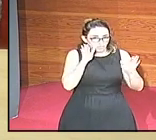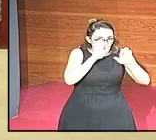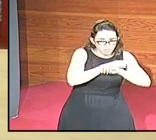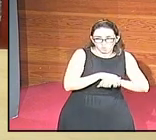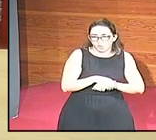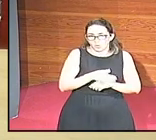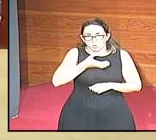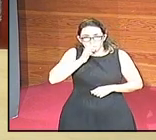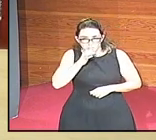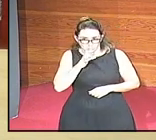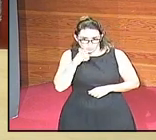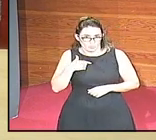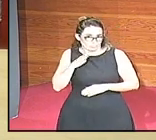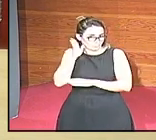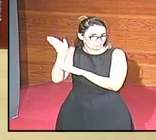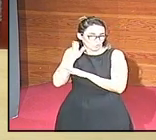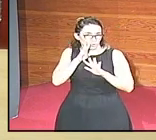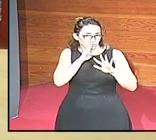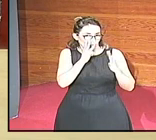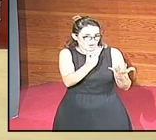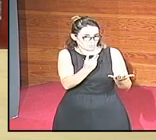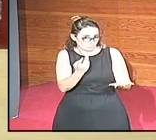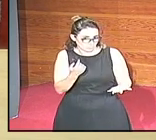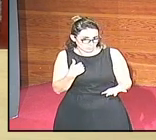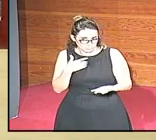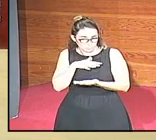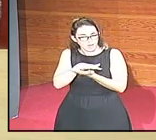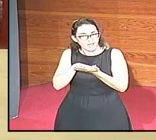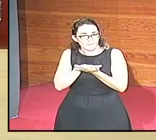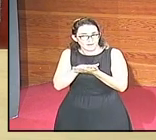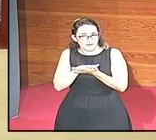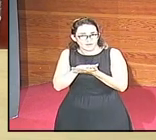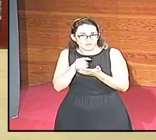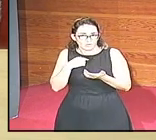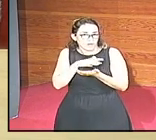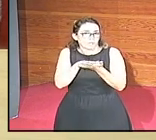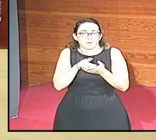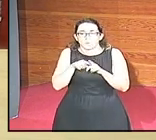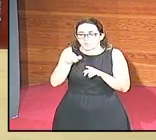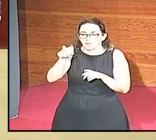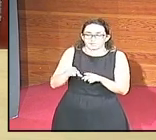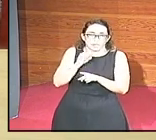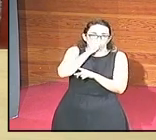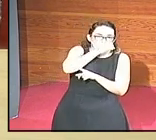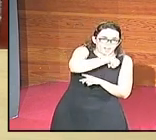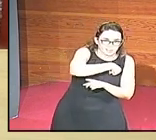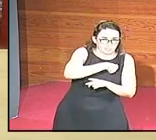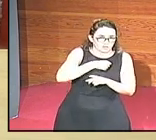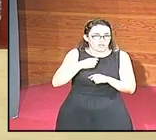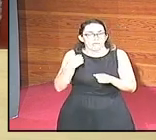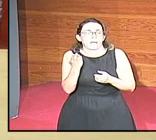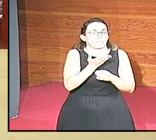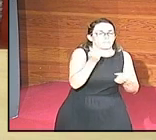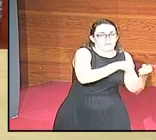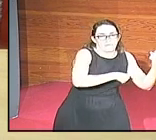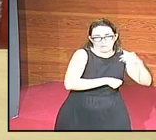yo mismo, que llevo ahí 8 años, mi discurso ahora es este, pero mi discurso en aquel momento era, bueno, esto es un borracho en la puerta del bar que te pego, que me sujetan mis